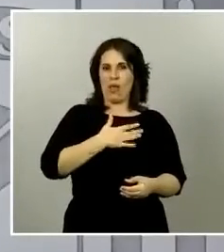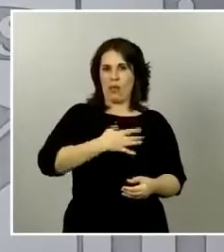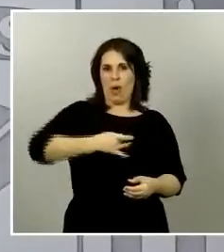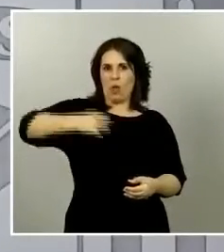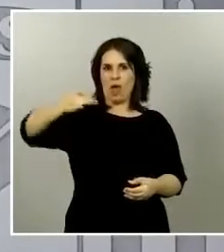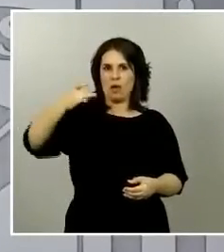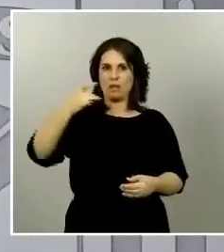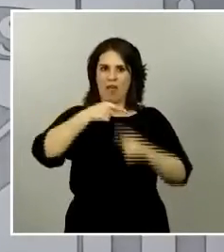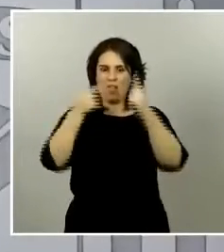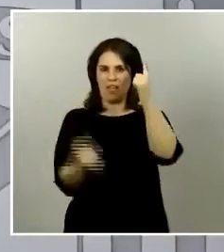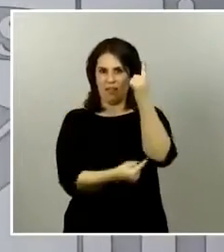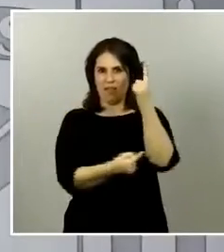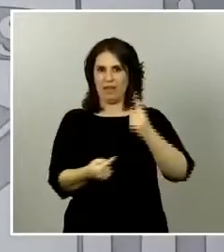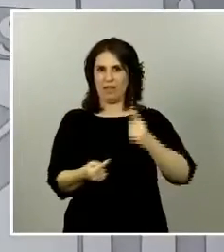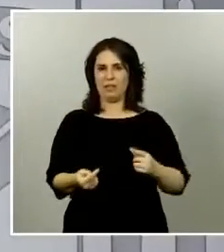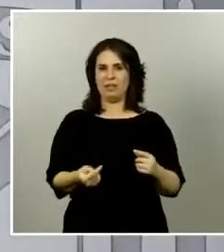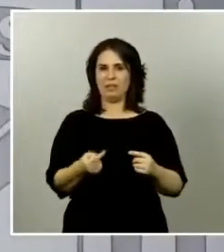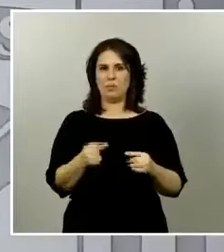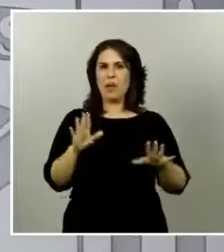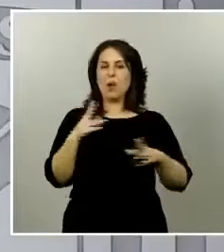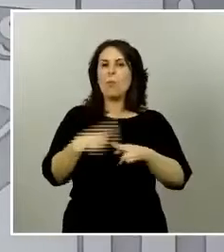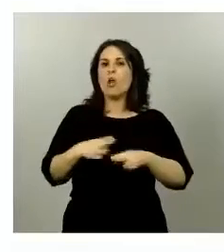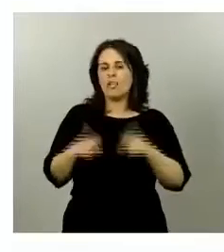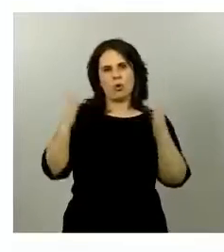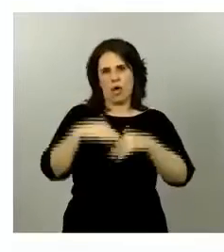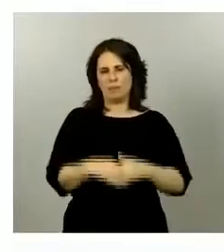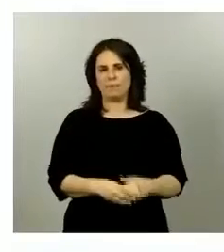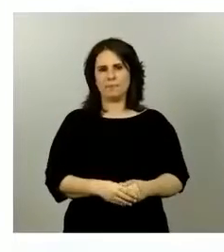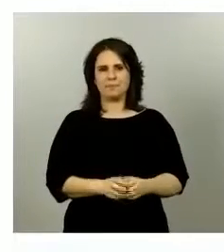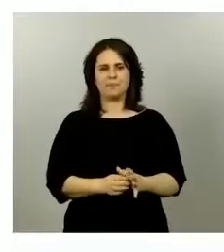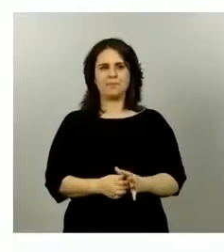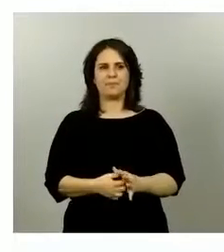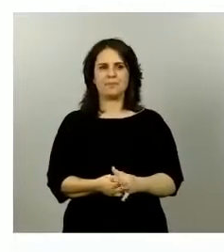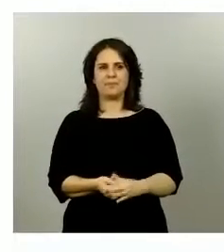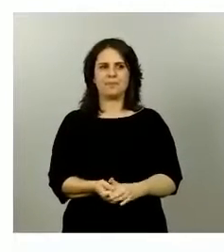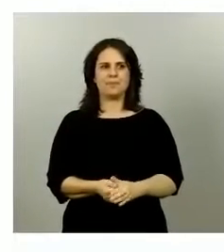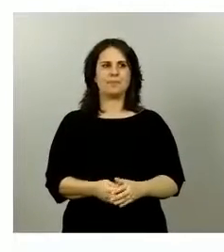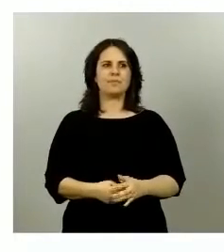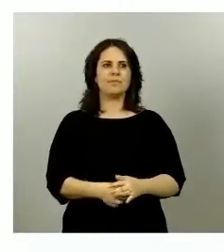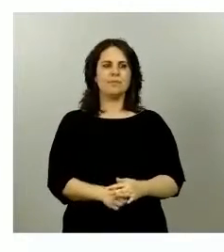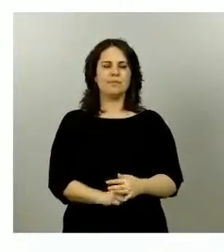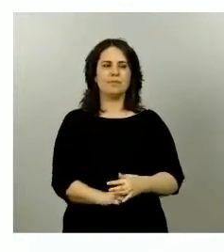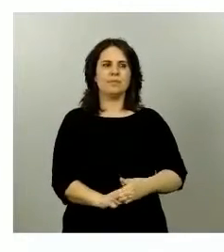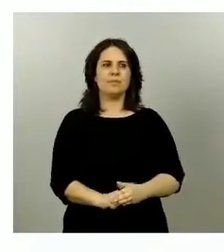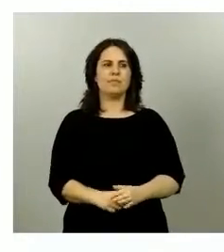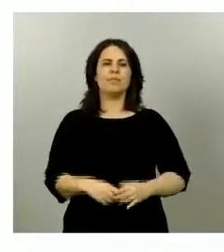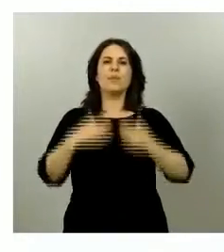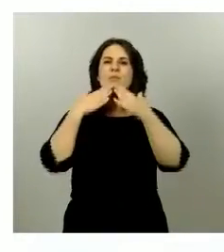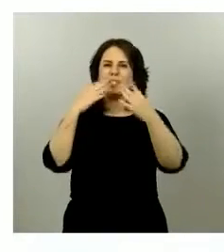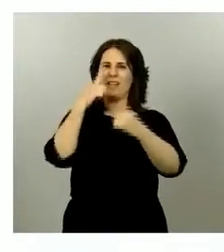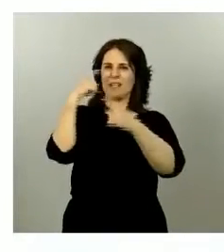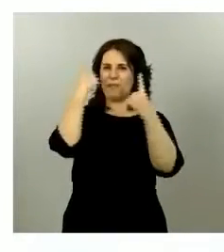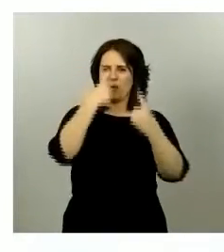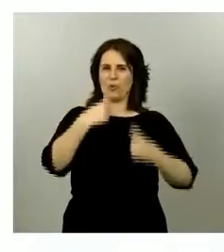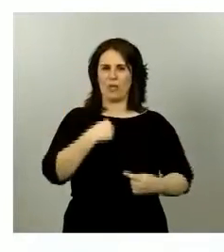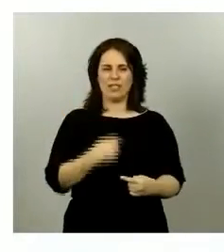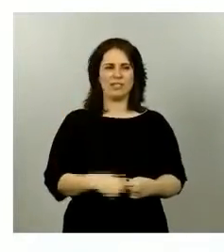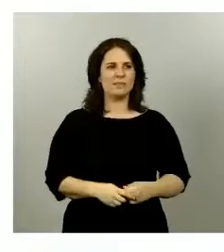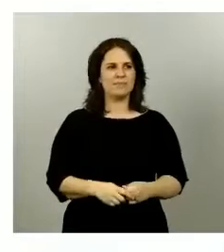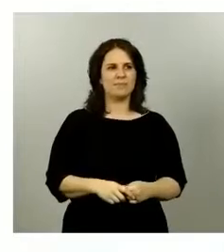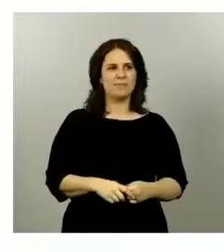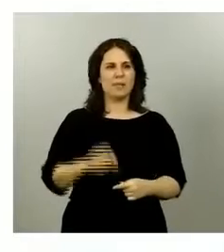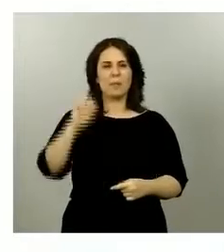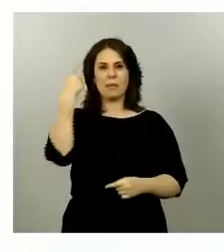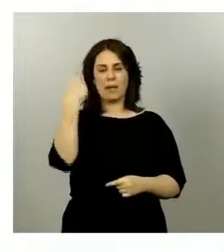asuma a partir de su propia deuda, de su propio déficit, pero no va a haber criterio político. Muchas